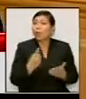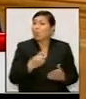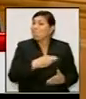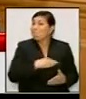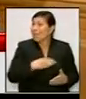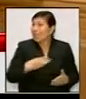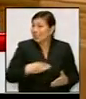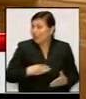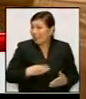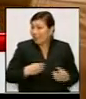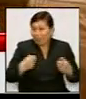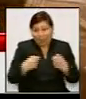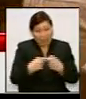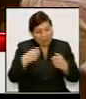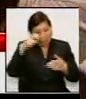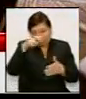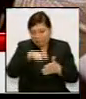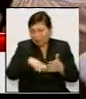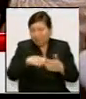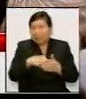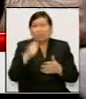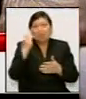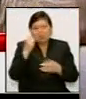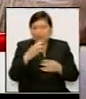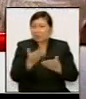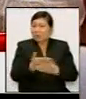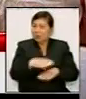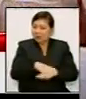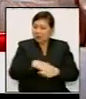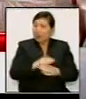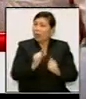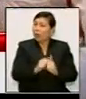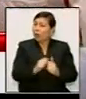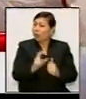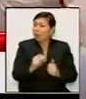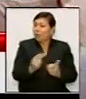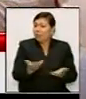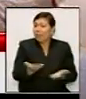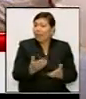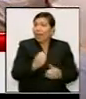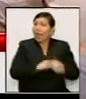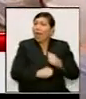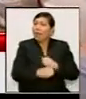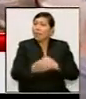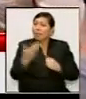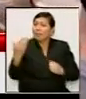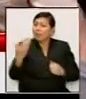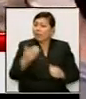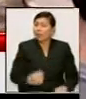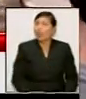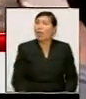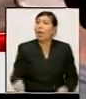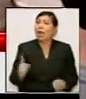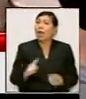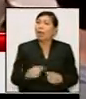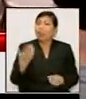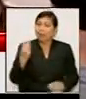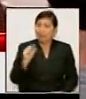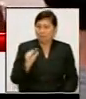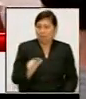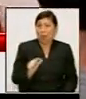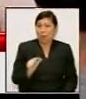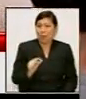ministro de energía, sino era un entendido en la materia, y no en años pasados, sino hasta en años recientes, lo